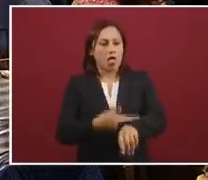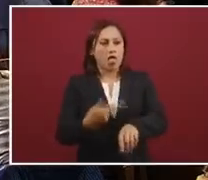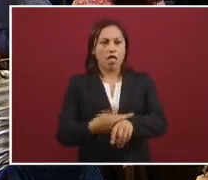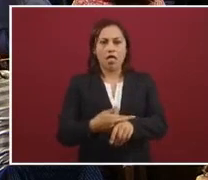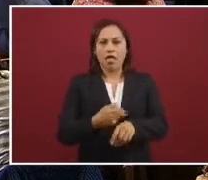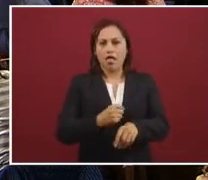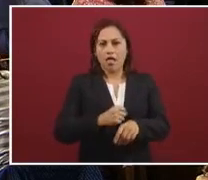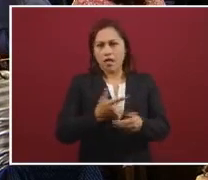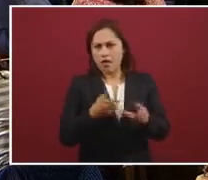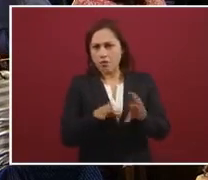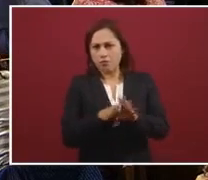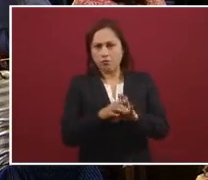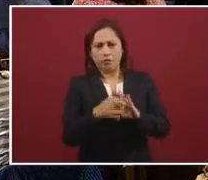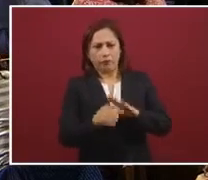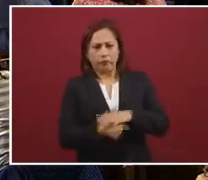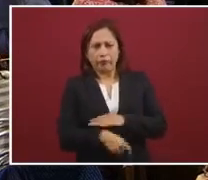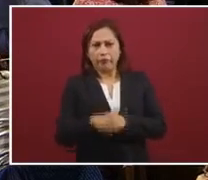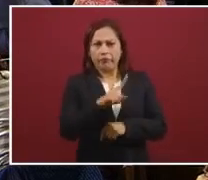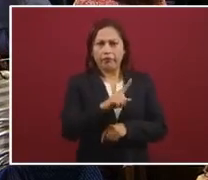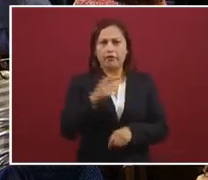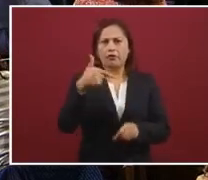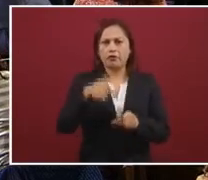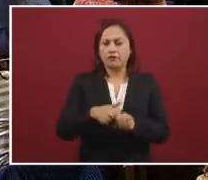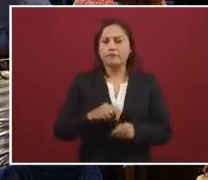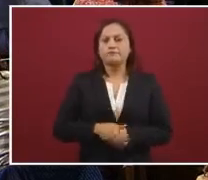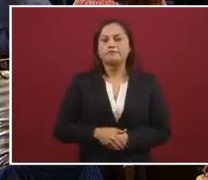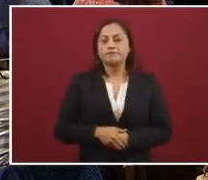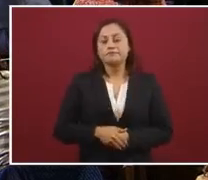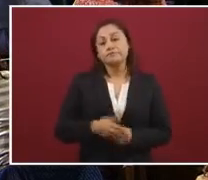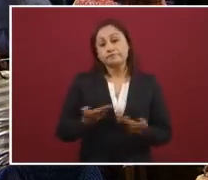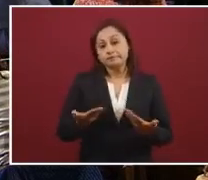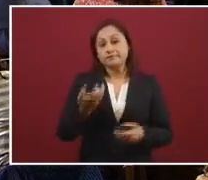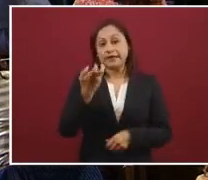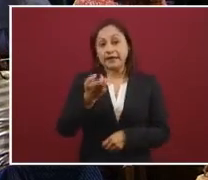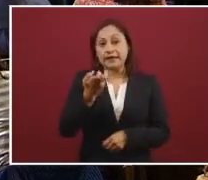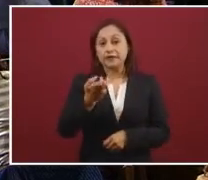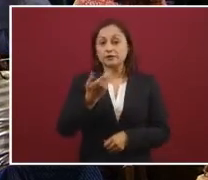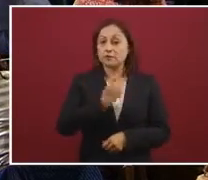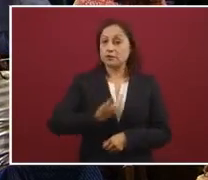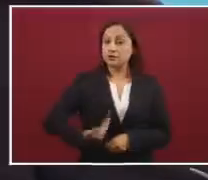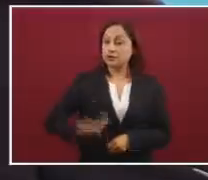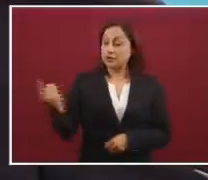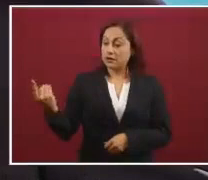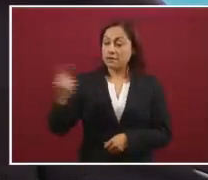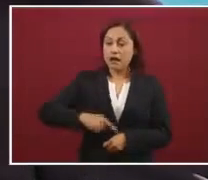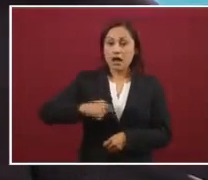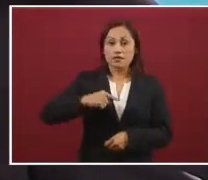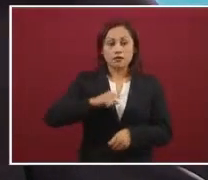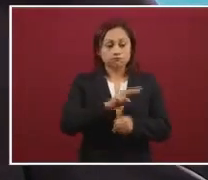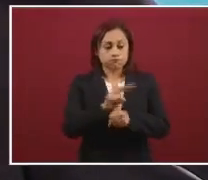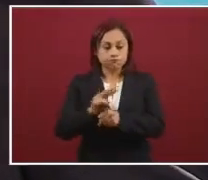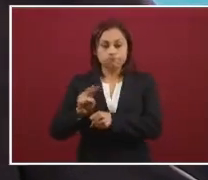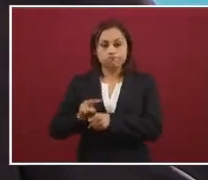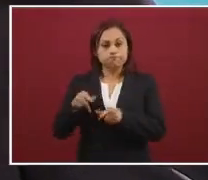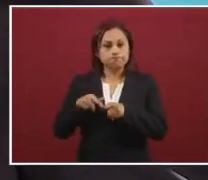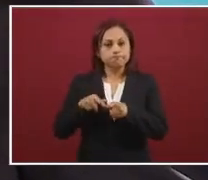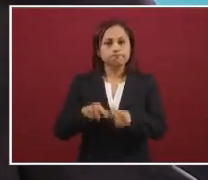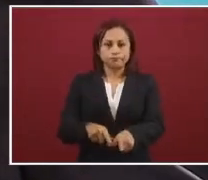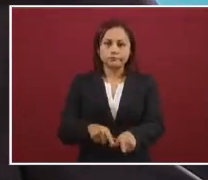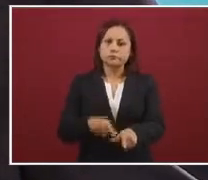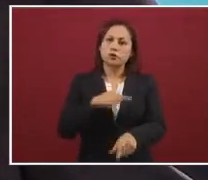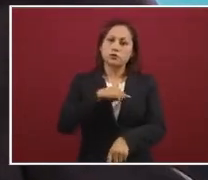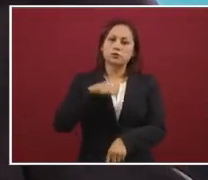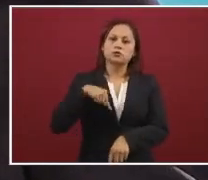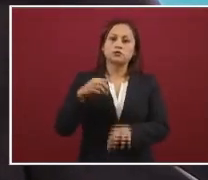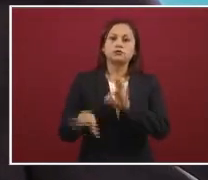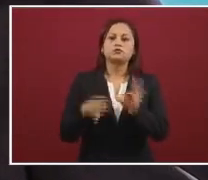Con esto damos avance a las instrucciones del señor presidente de mantener una verificación que coadyuve